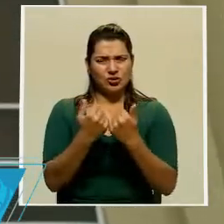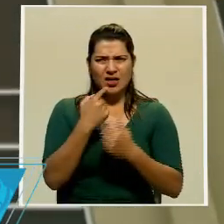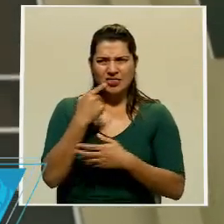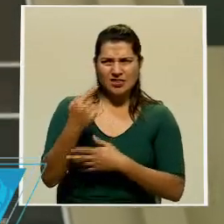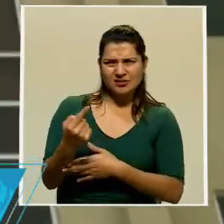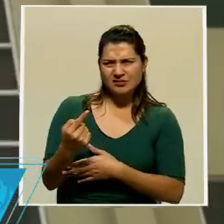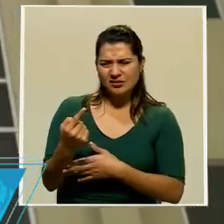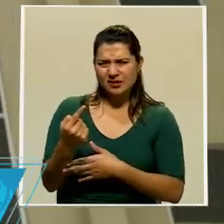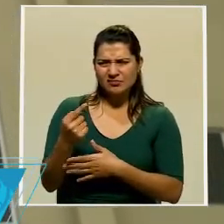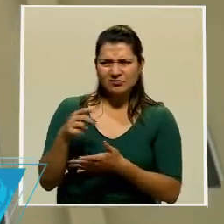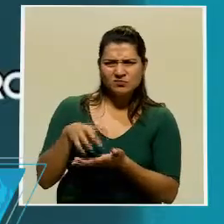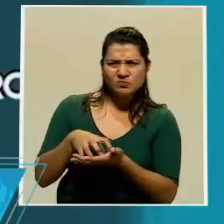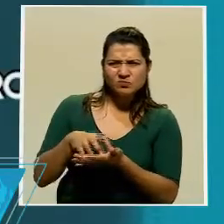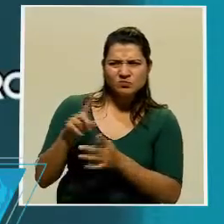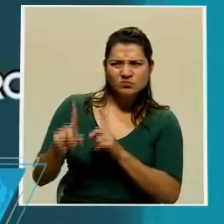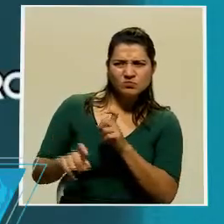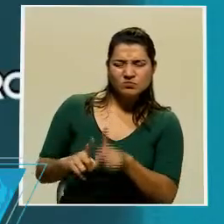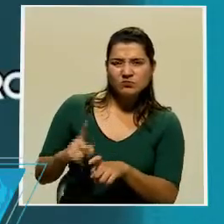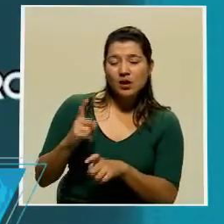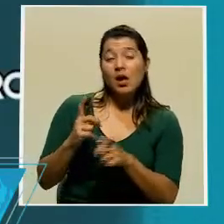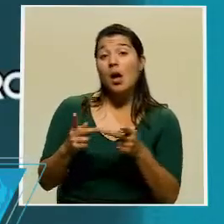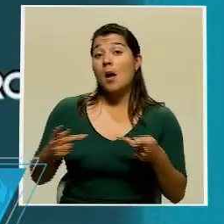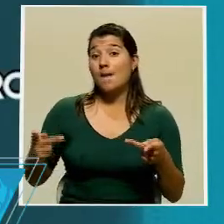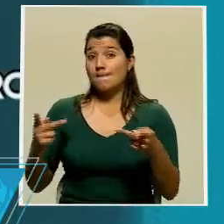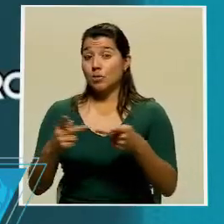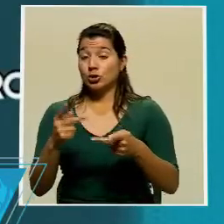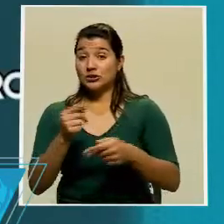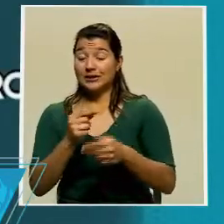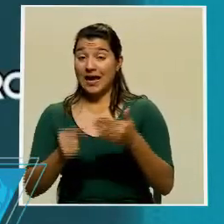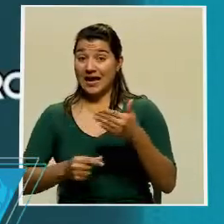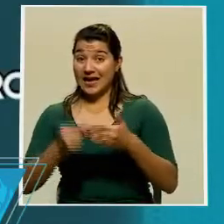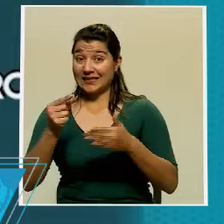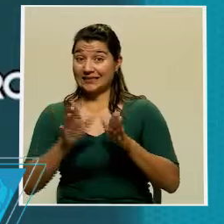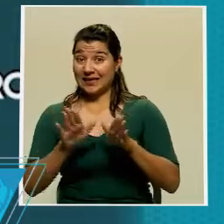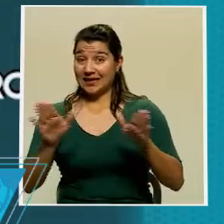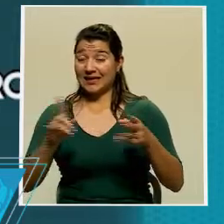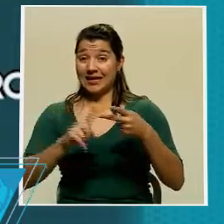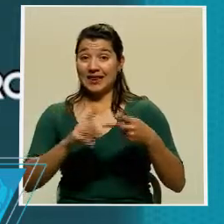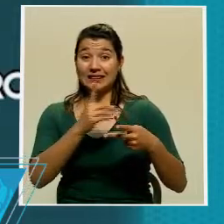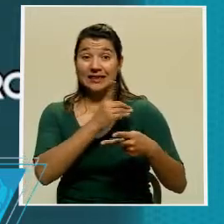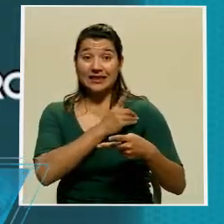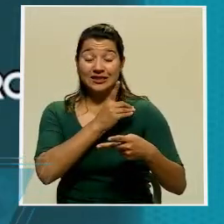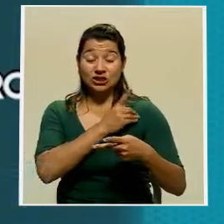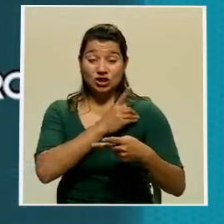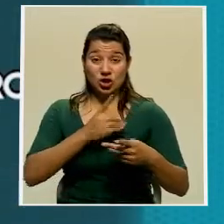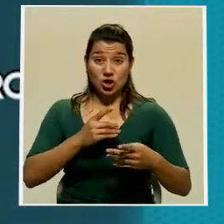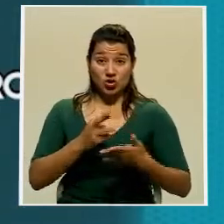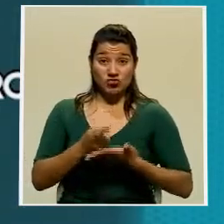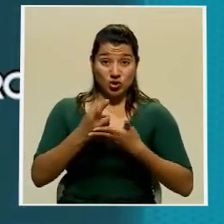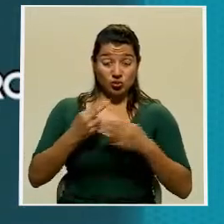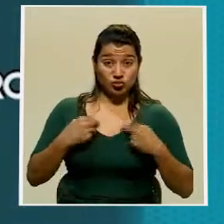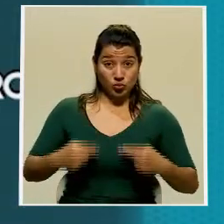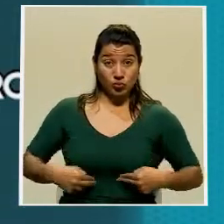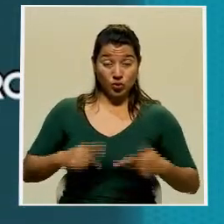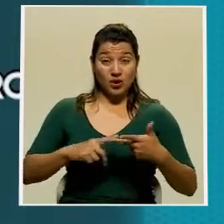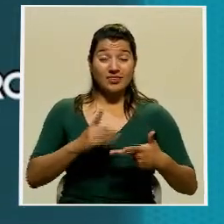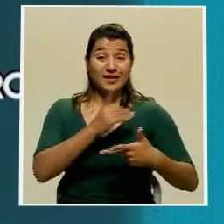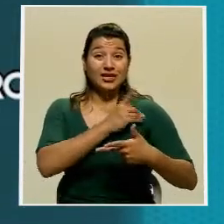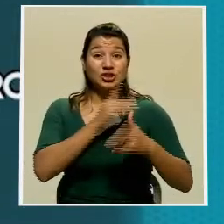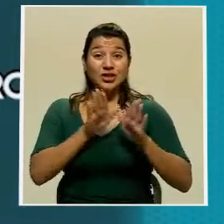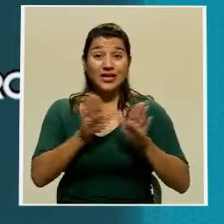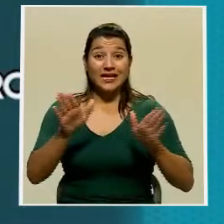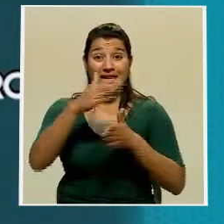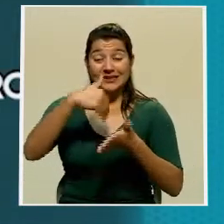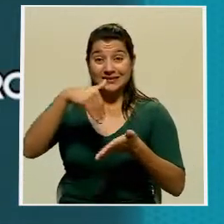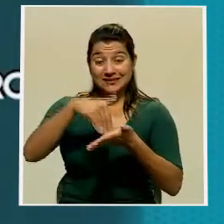se enfocaban principalmente en los puestos de Gerencia General de Operaciones, Dirección de Recursos Humanos y la Dirección General del Centro de